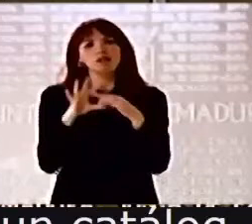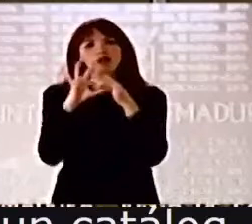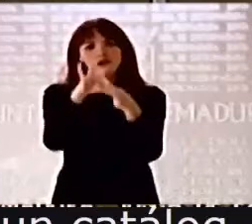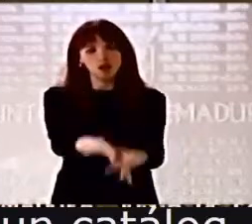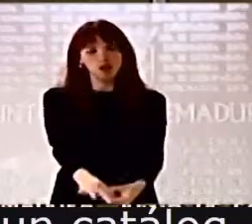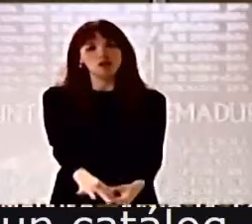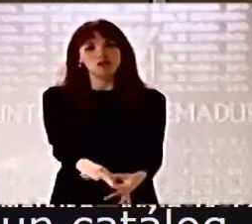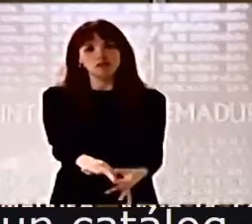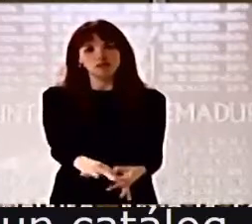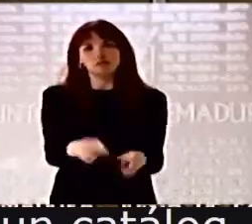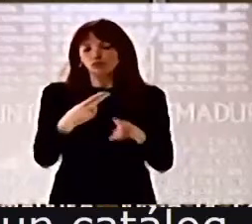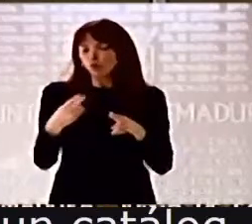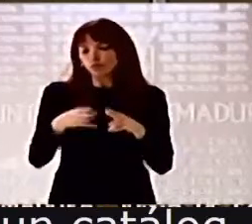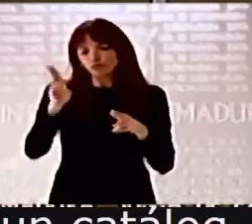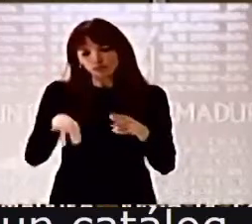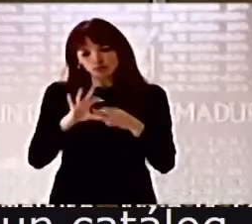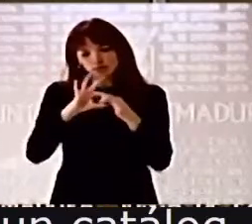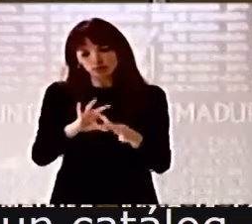convertida en números.